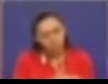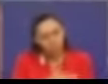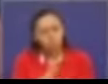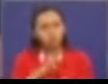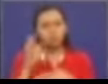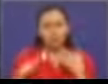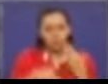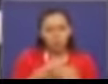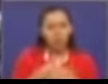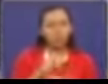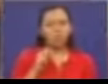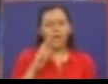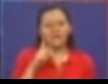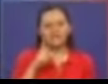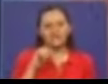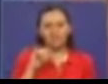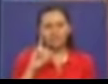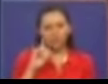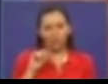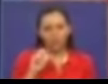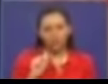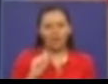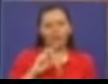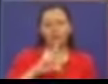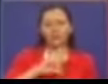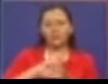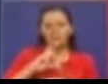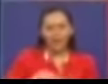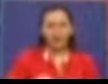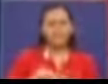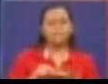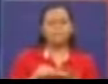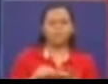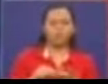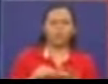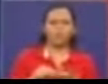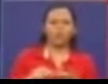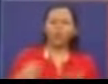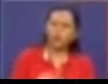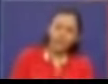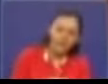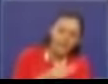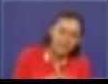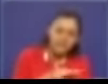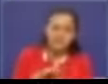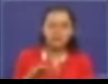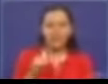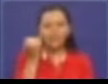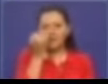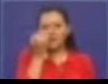existe en Archidona, en Napo, tremenda orquesta indígena.